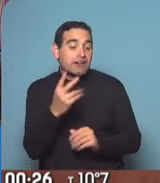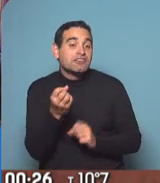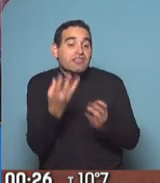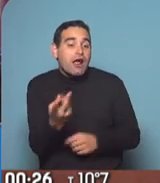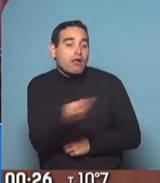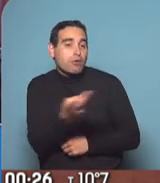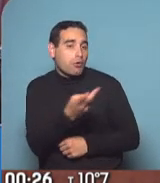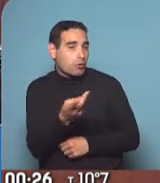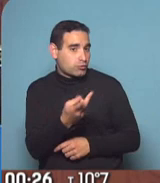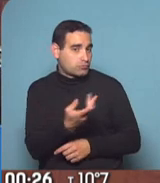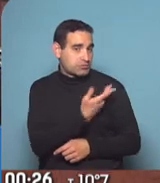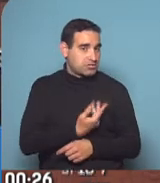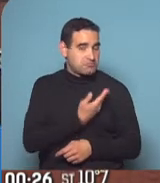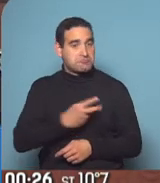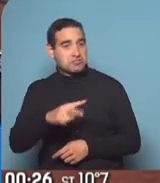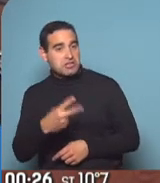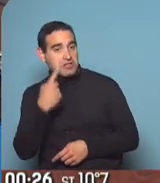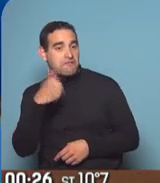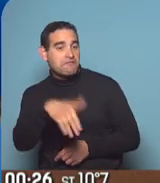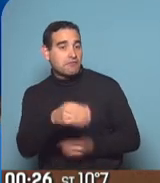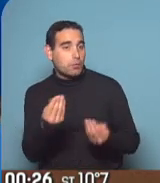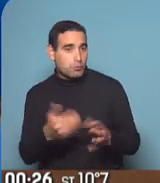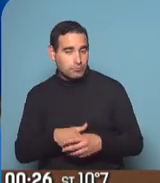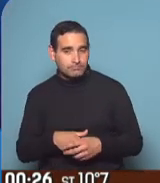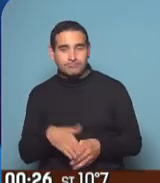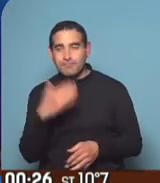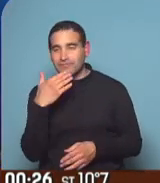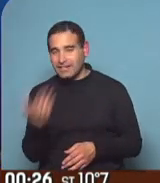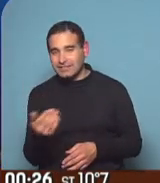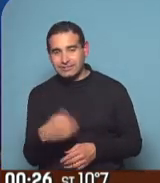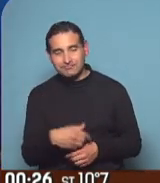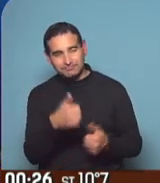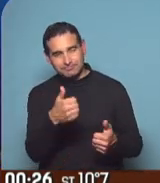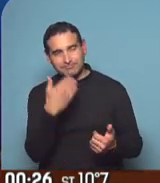desenvolviendo en tal caso la situación muchas gracias con fuerza amor gracias a vos